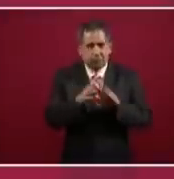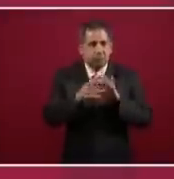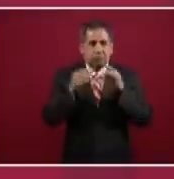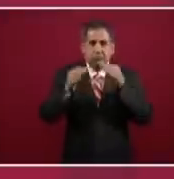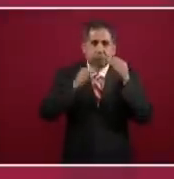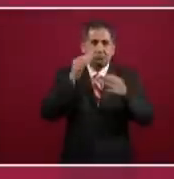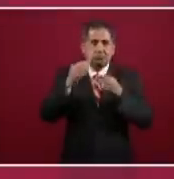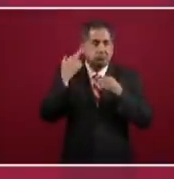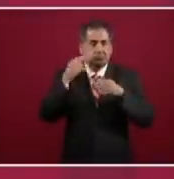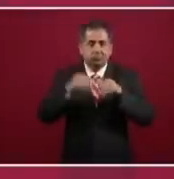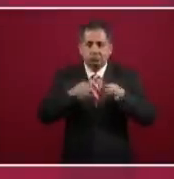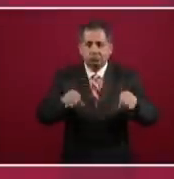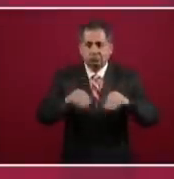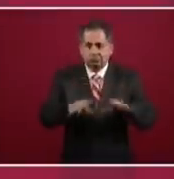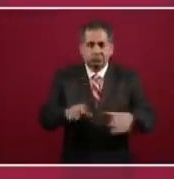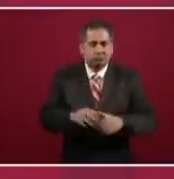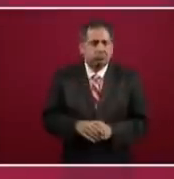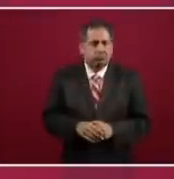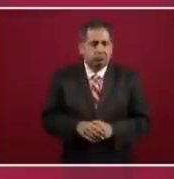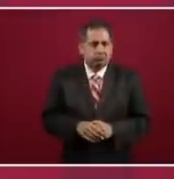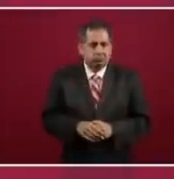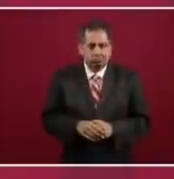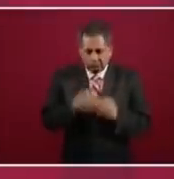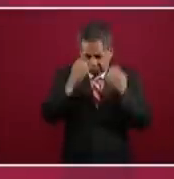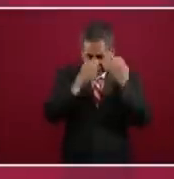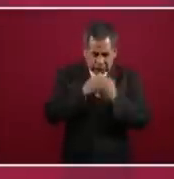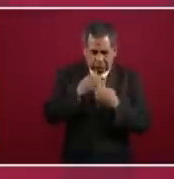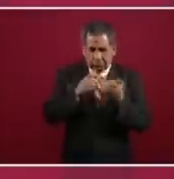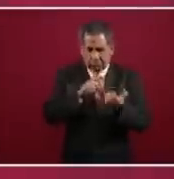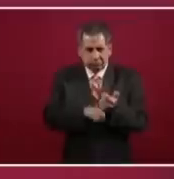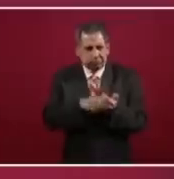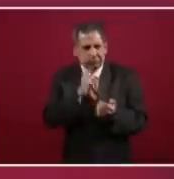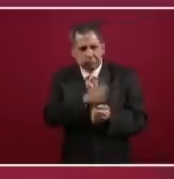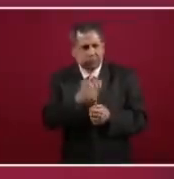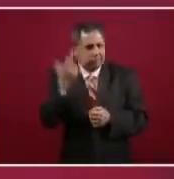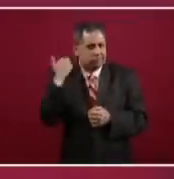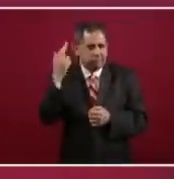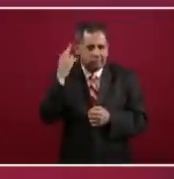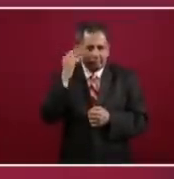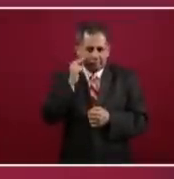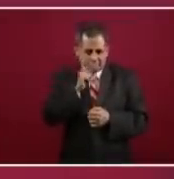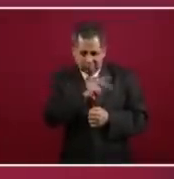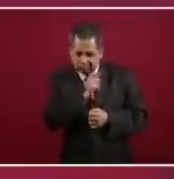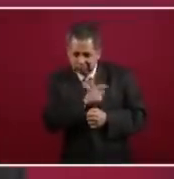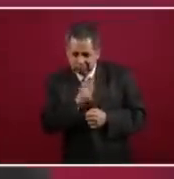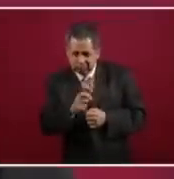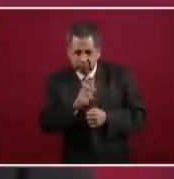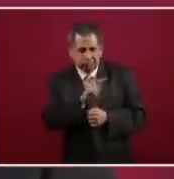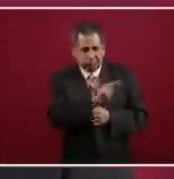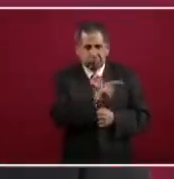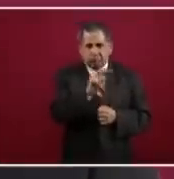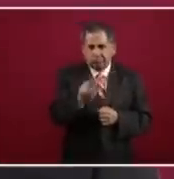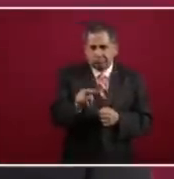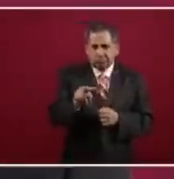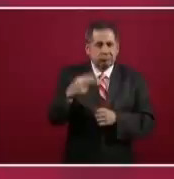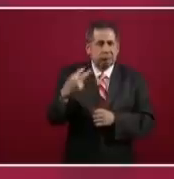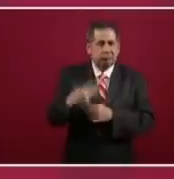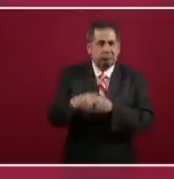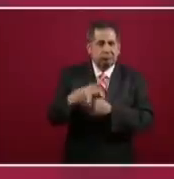radio un análisis de contenido vean la televisión